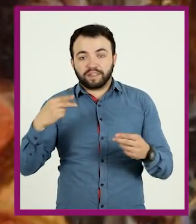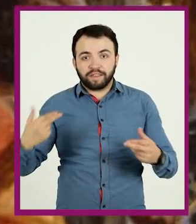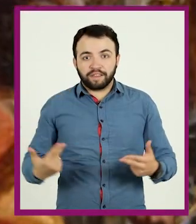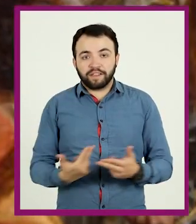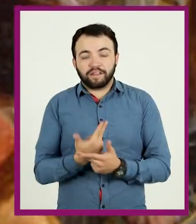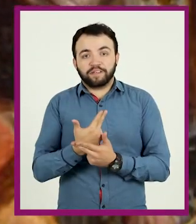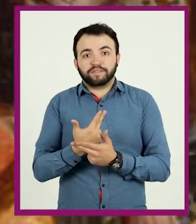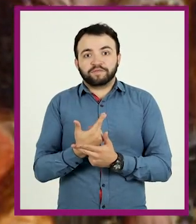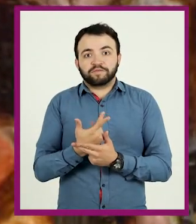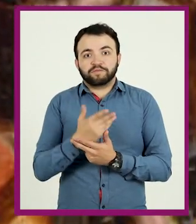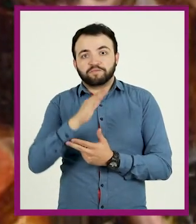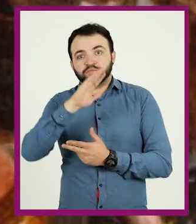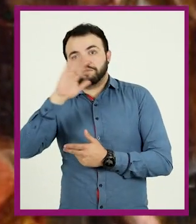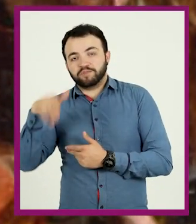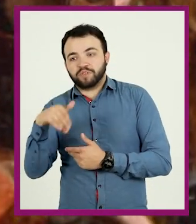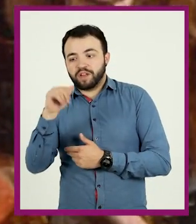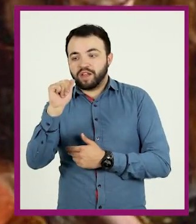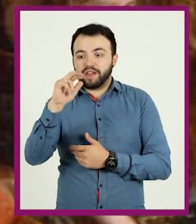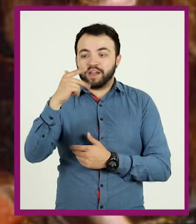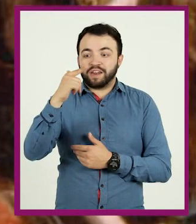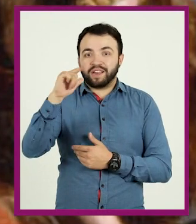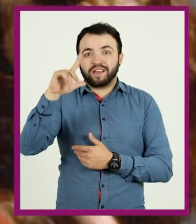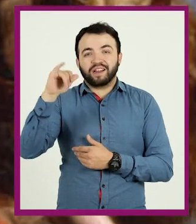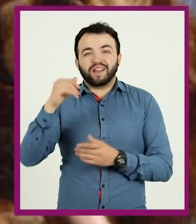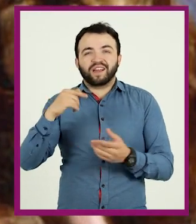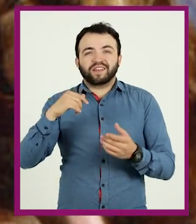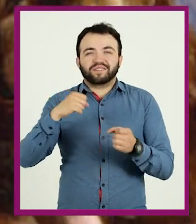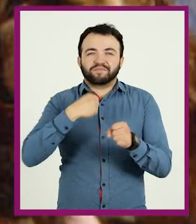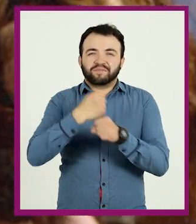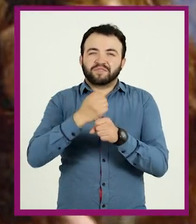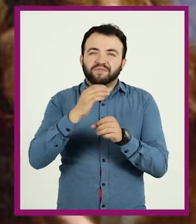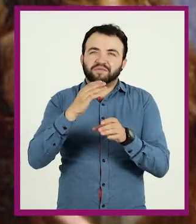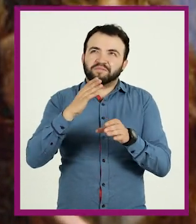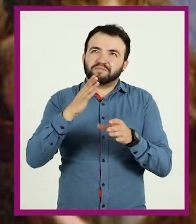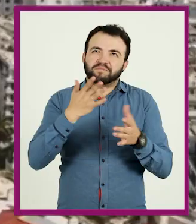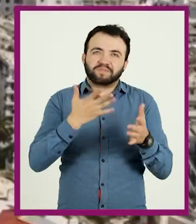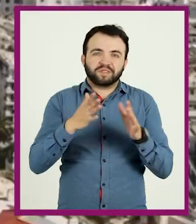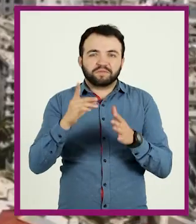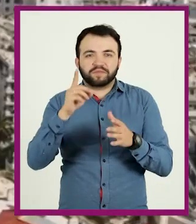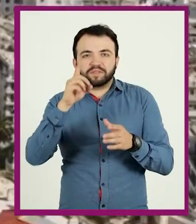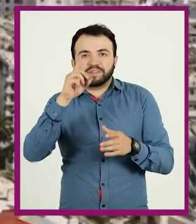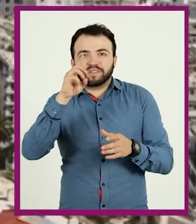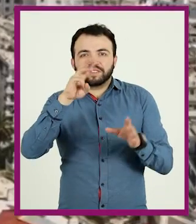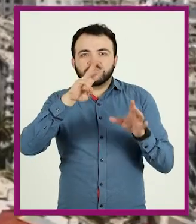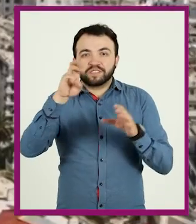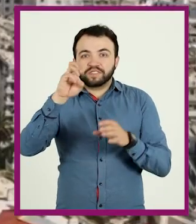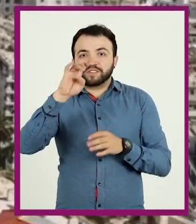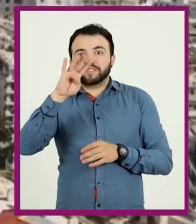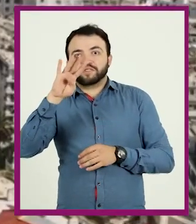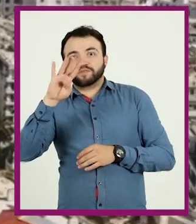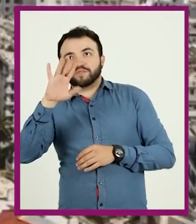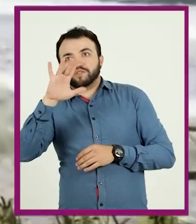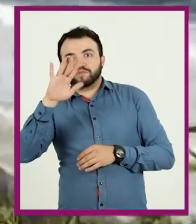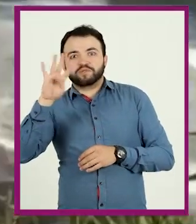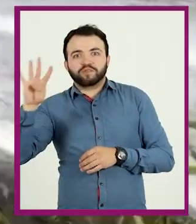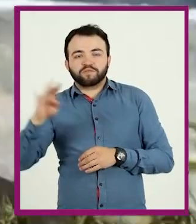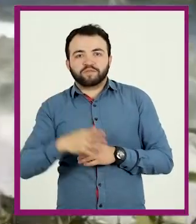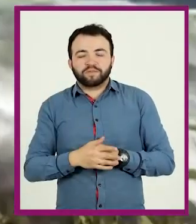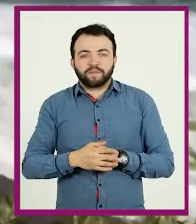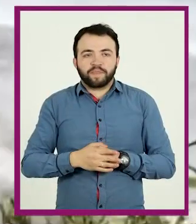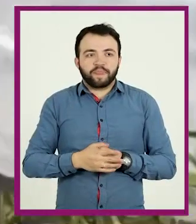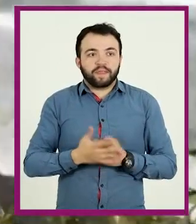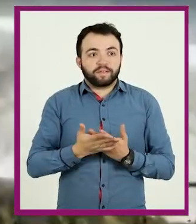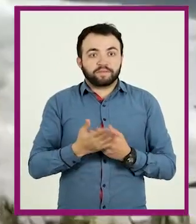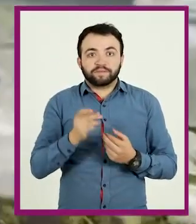en Argelia entre los años 354 y 430. Nacieron también en Argelia